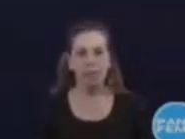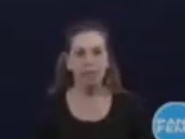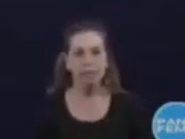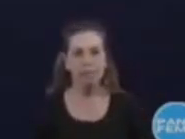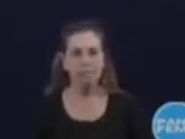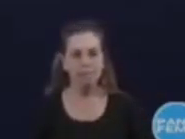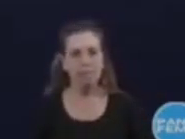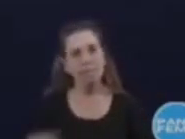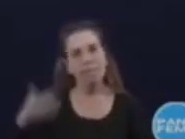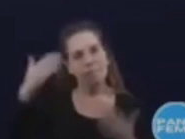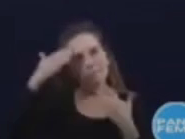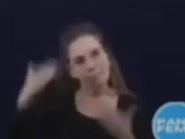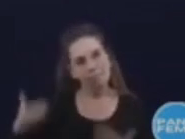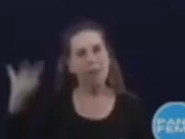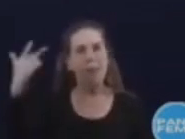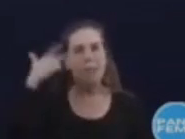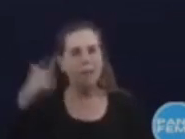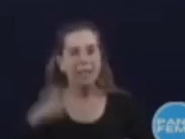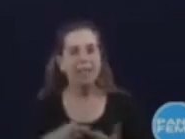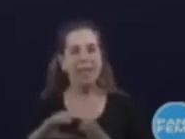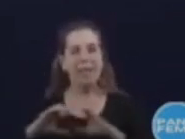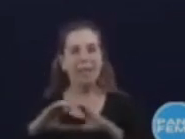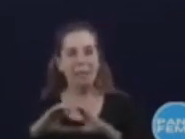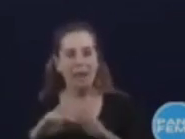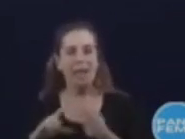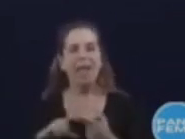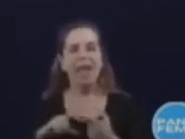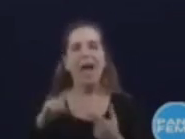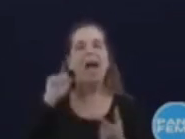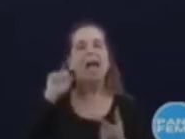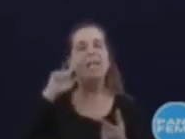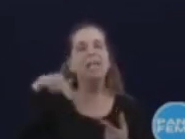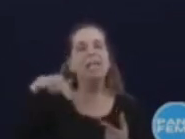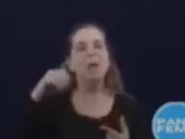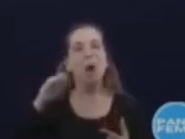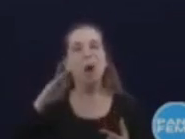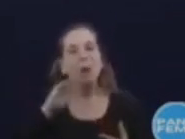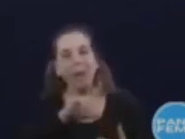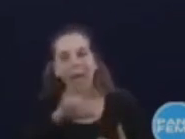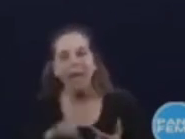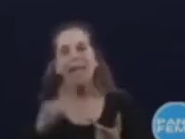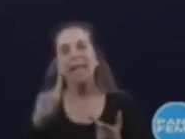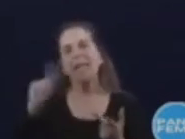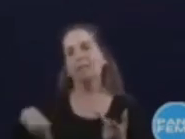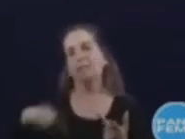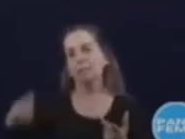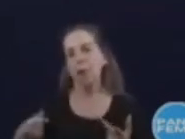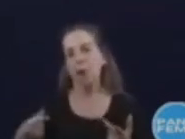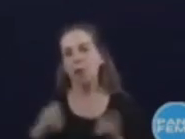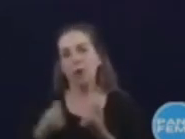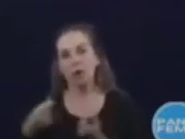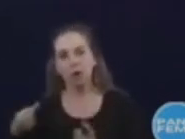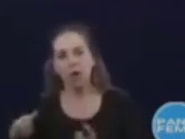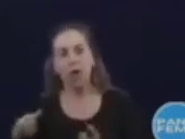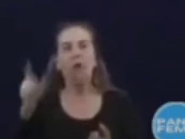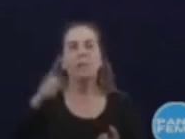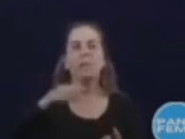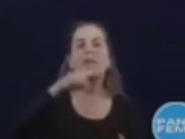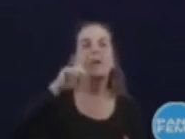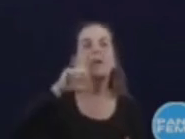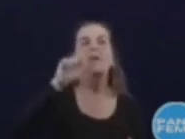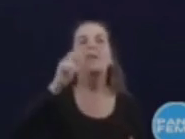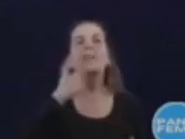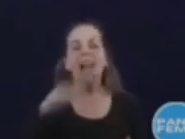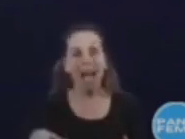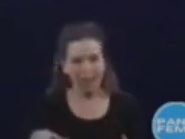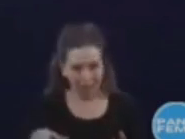a Lionel Messi, a Ángel Di María, a Emanuel Ginóbili, a Sergio Maravilla Martínez y a Guillermo Vilas. Todos